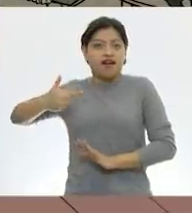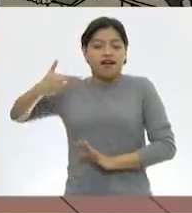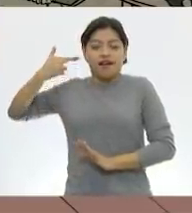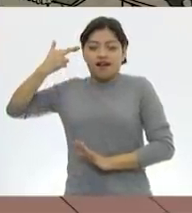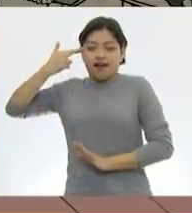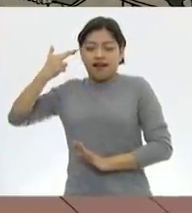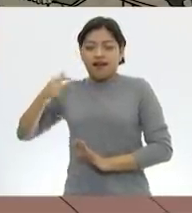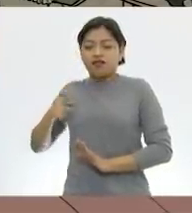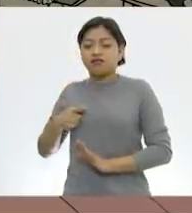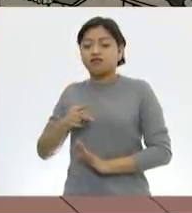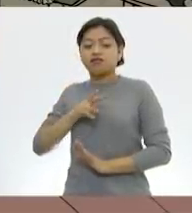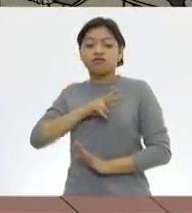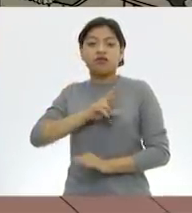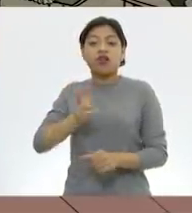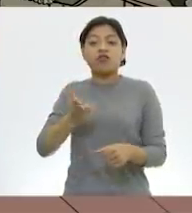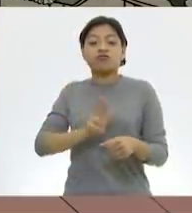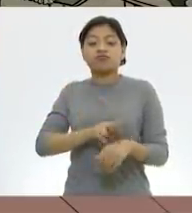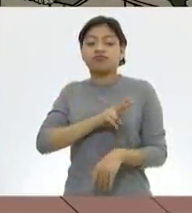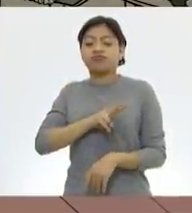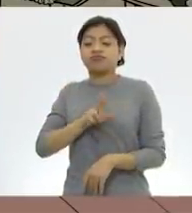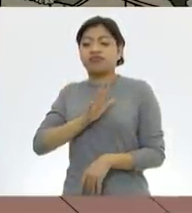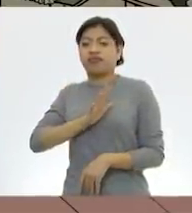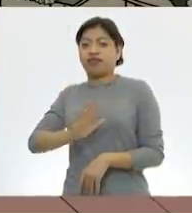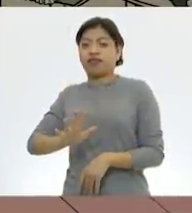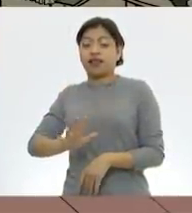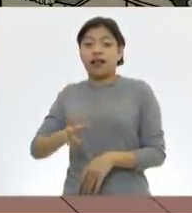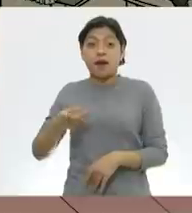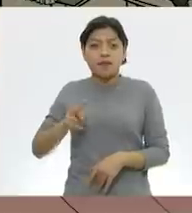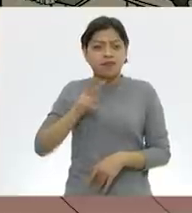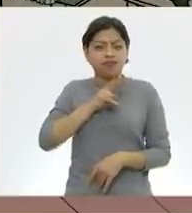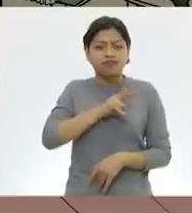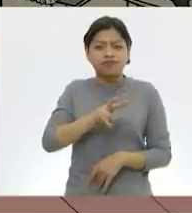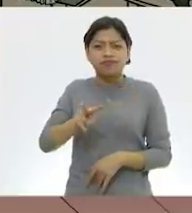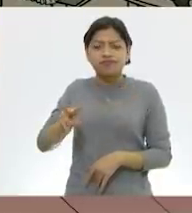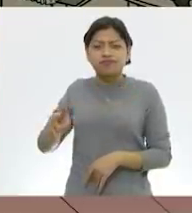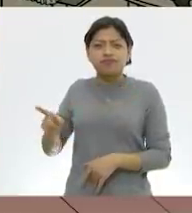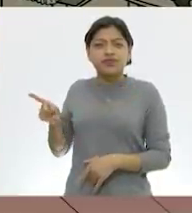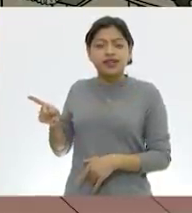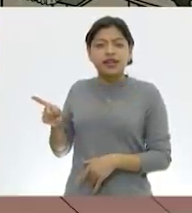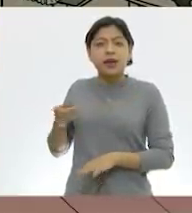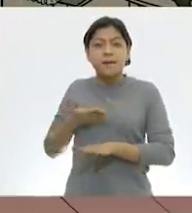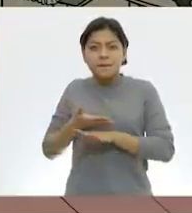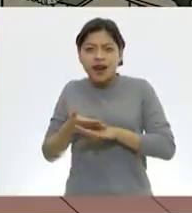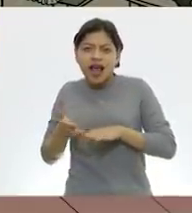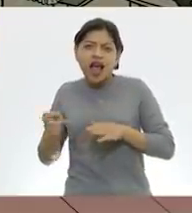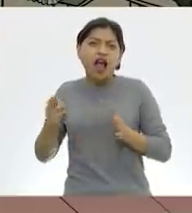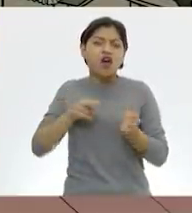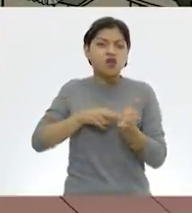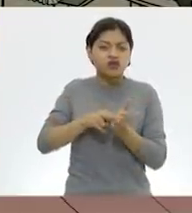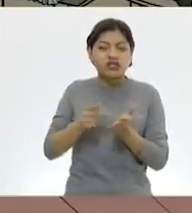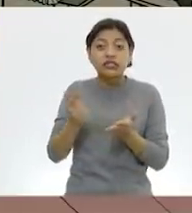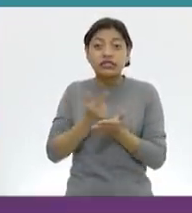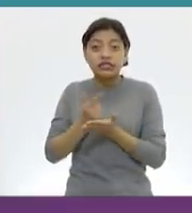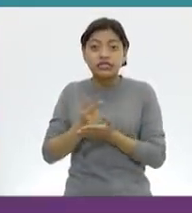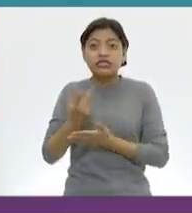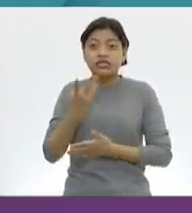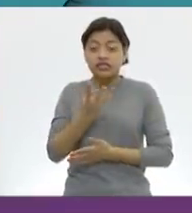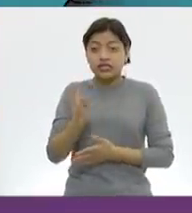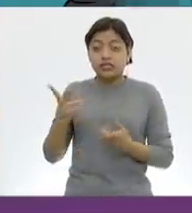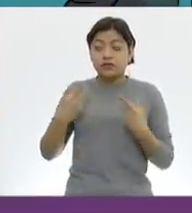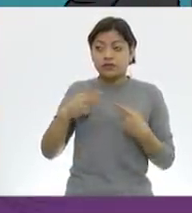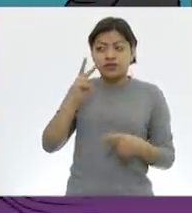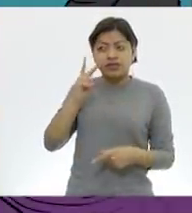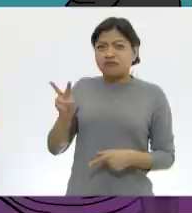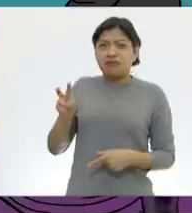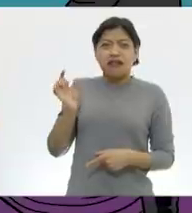un tanto avergonzado del espectáculo, de aquellos cajones grises, blancos o negros que tanto asustan a los hombres, y de